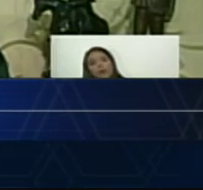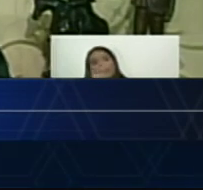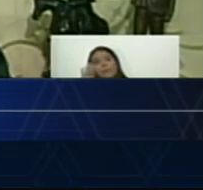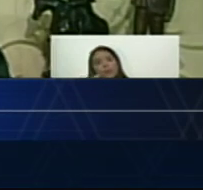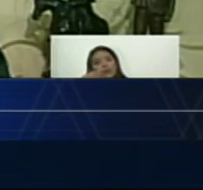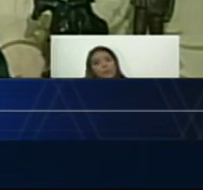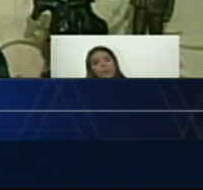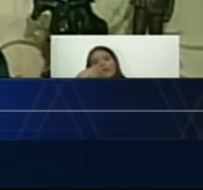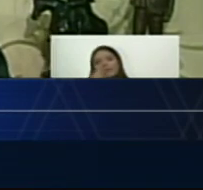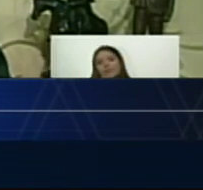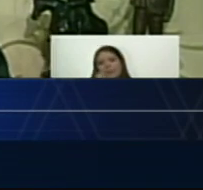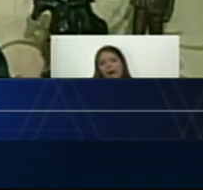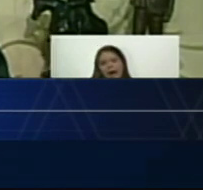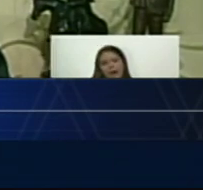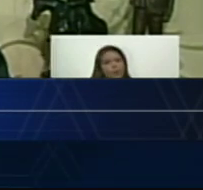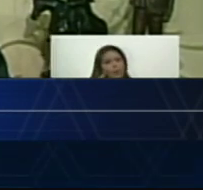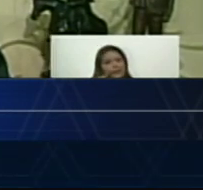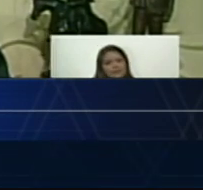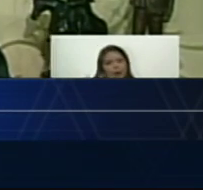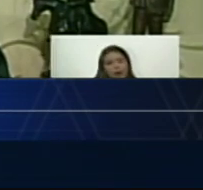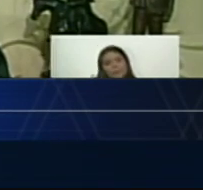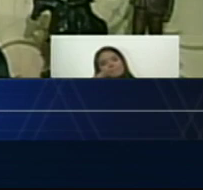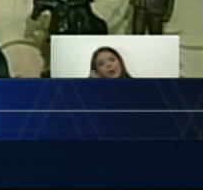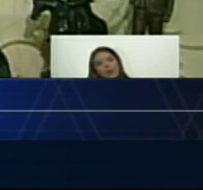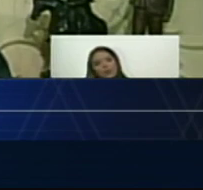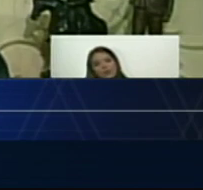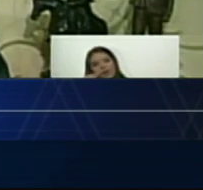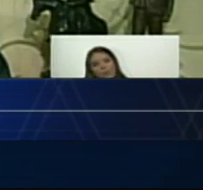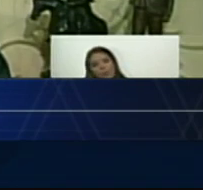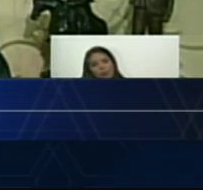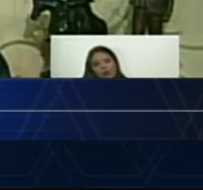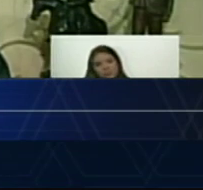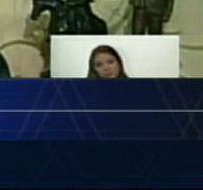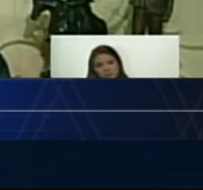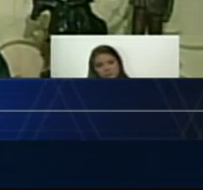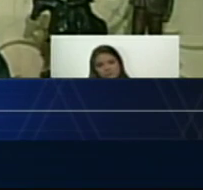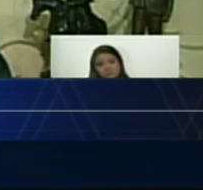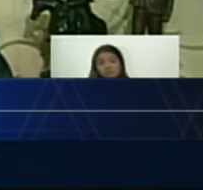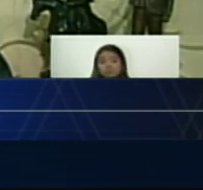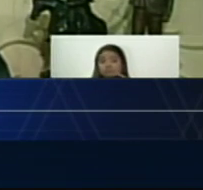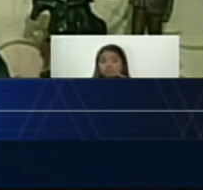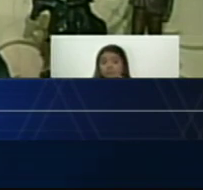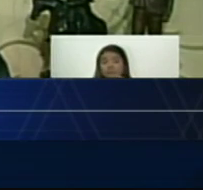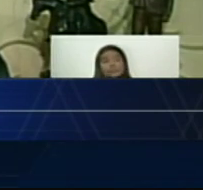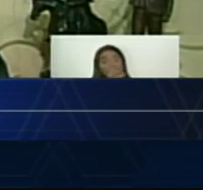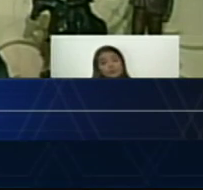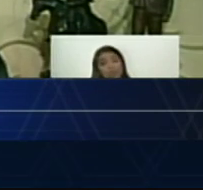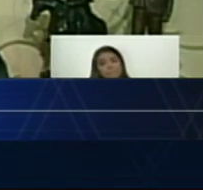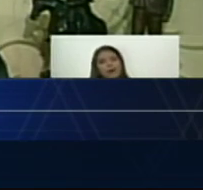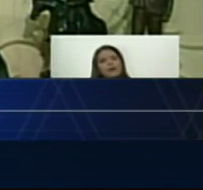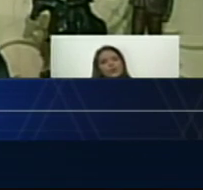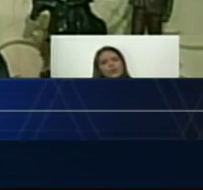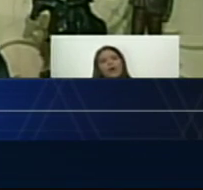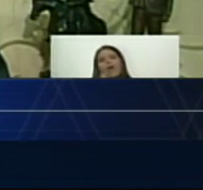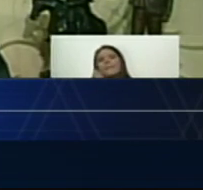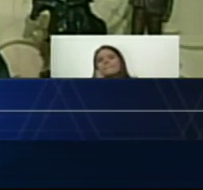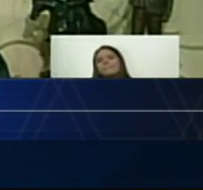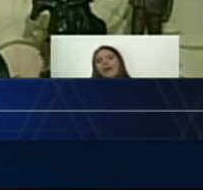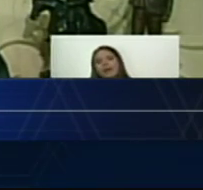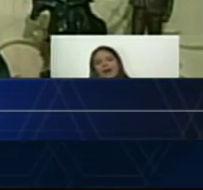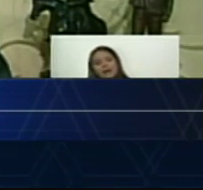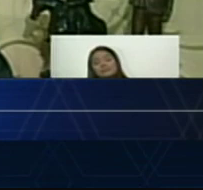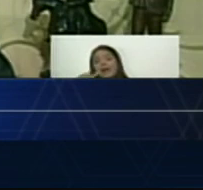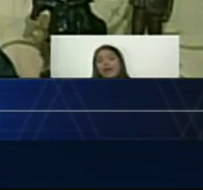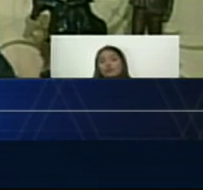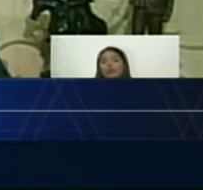y trabajamos para proteger al pueblo. Y por último, un llamado de optimismo, de esperanza. Este es un